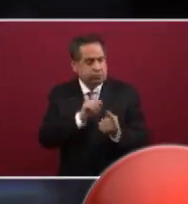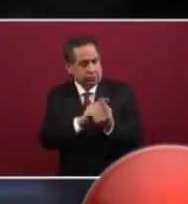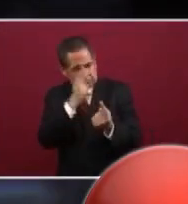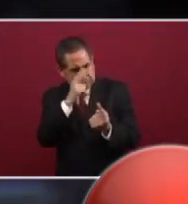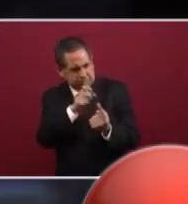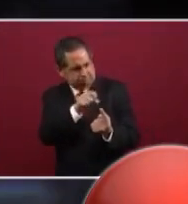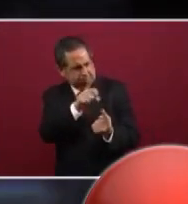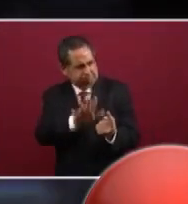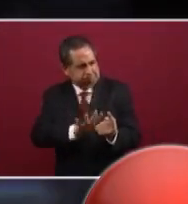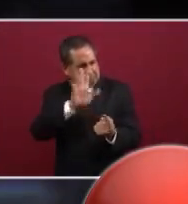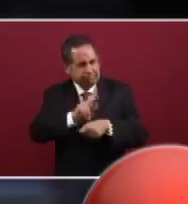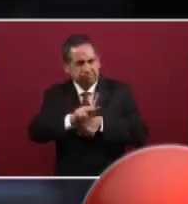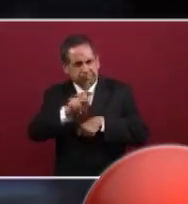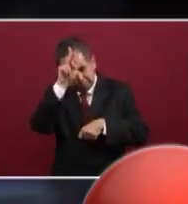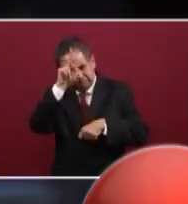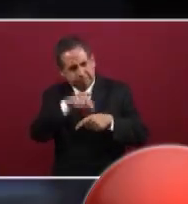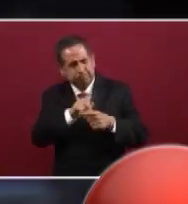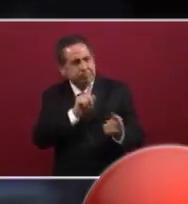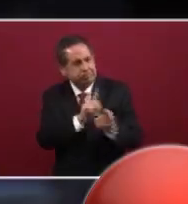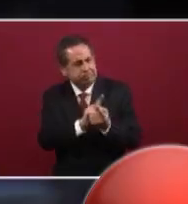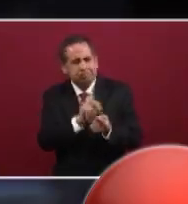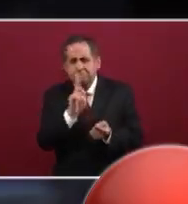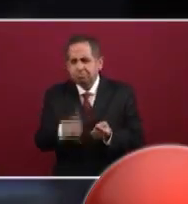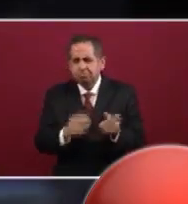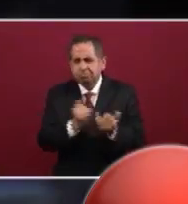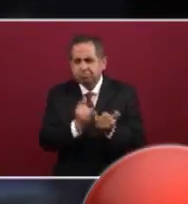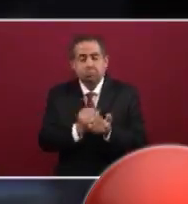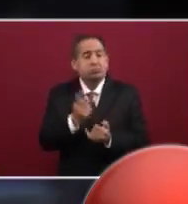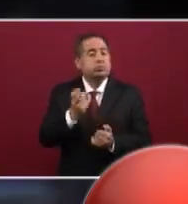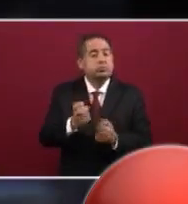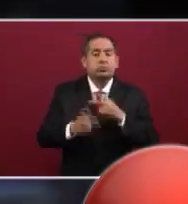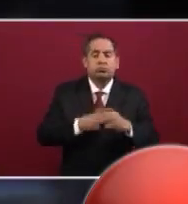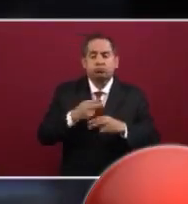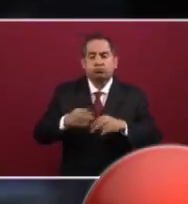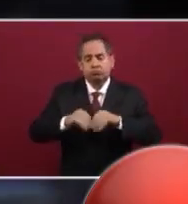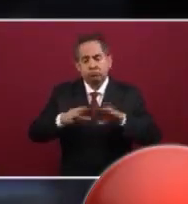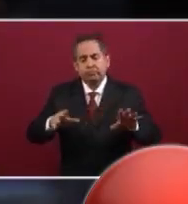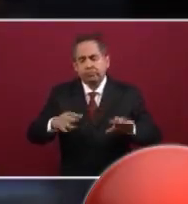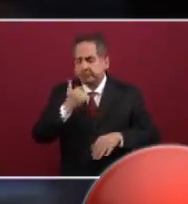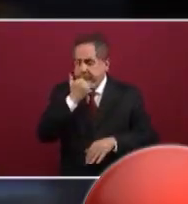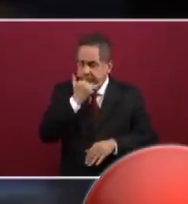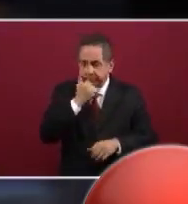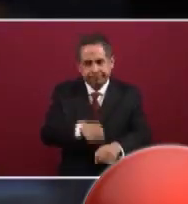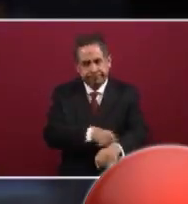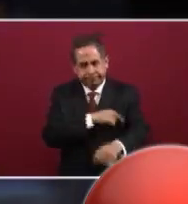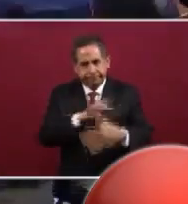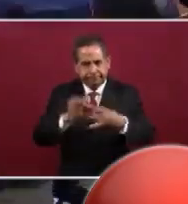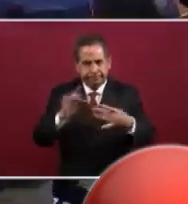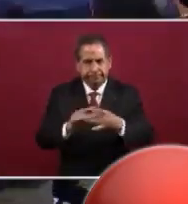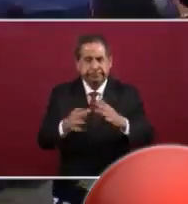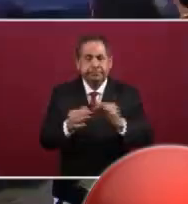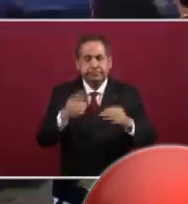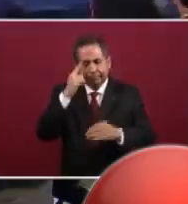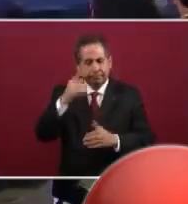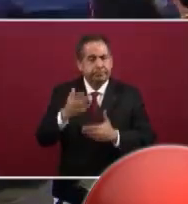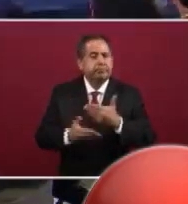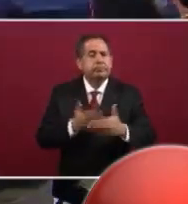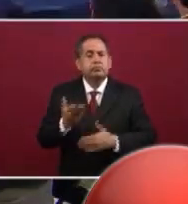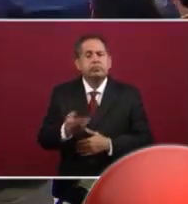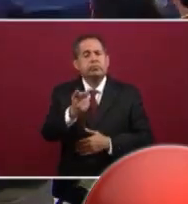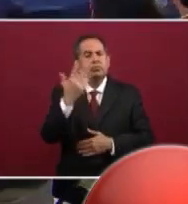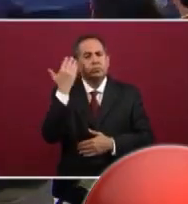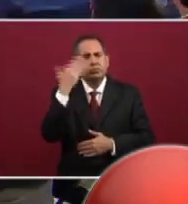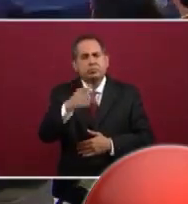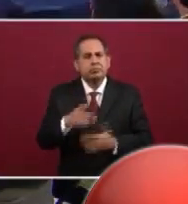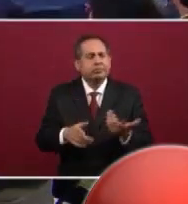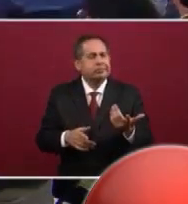con un peruano. Por eso hago esta extensa introducción, presidente, para preguntarle si usted